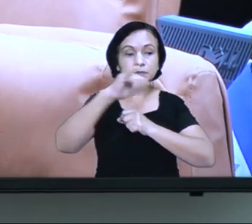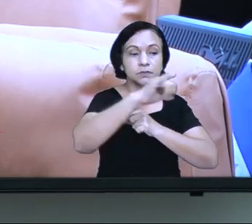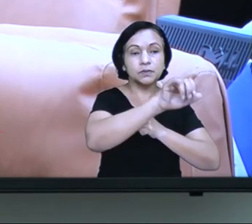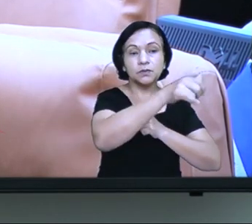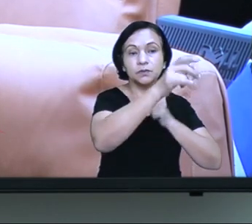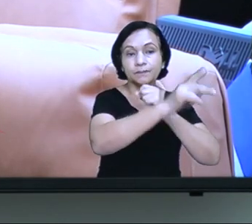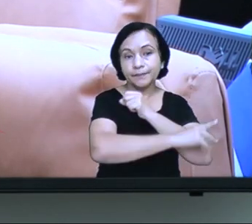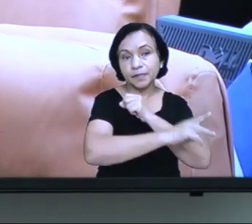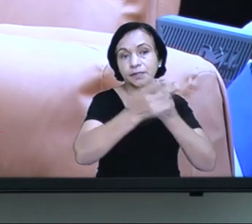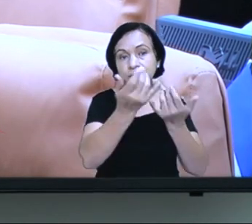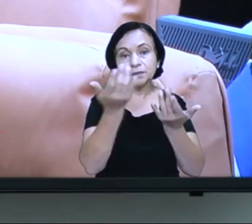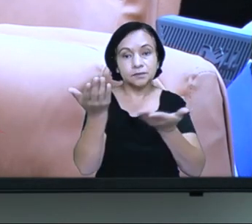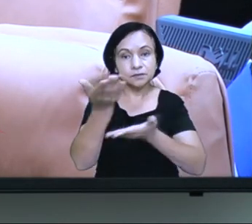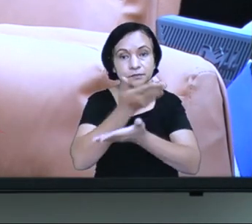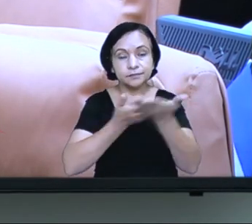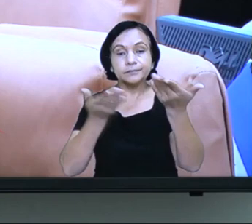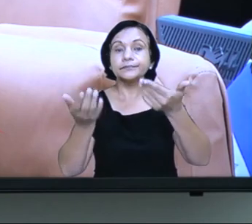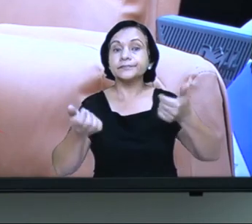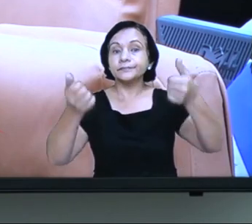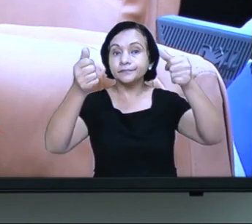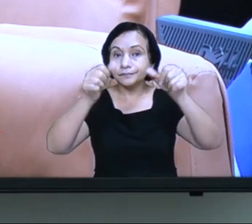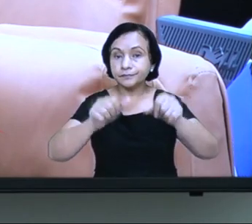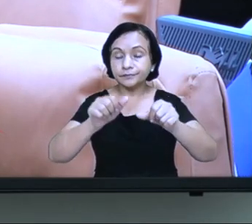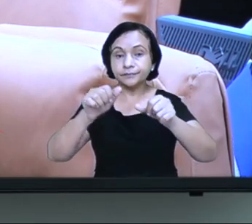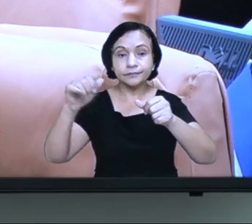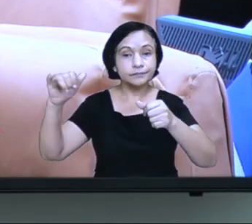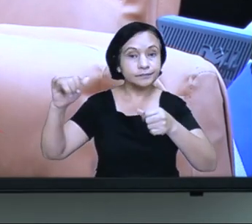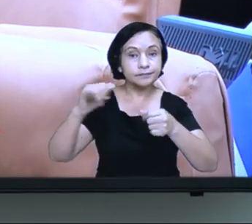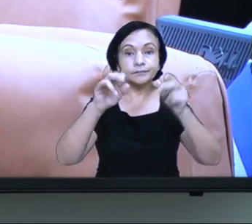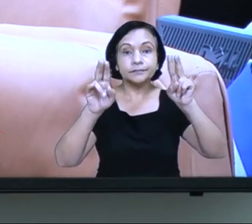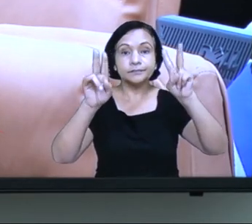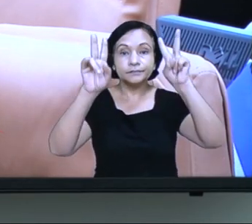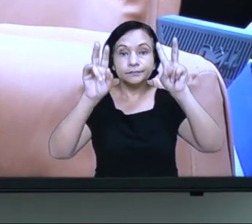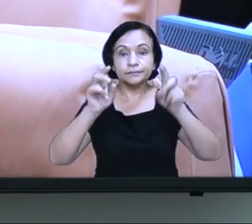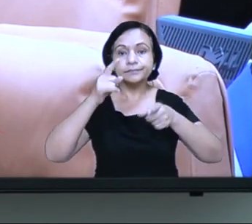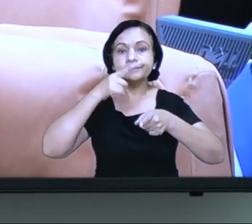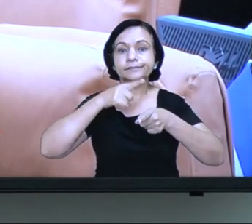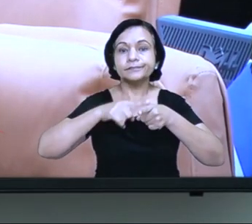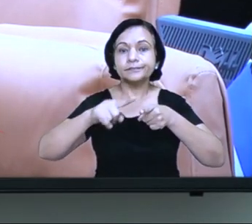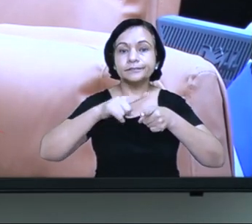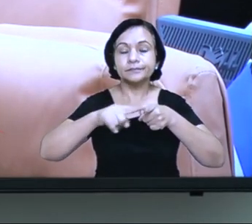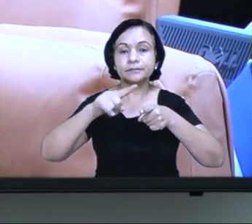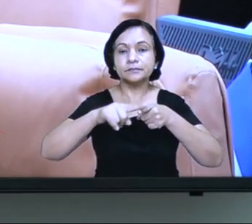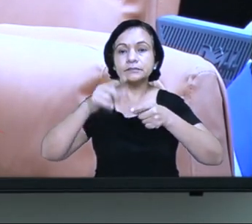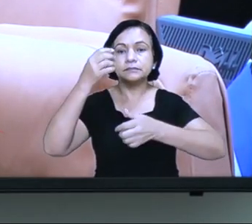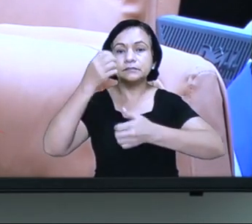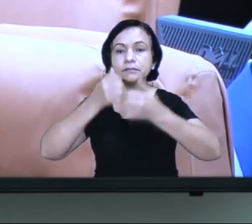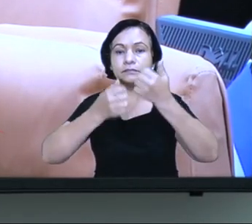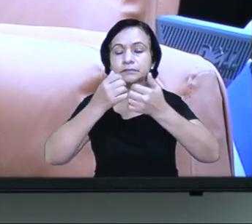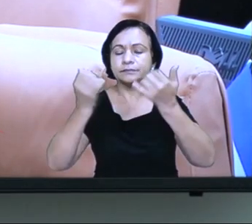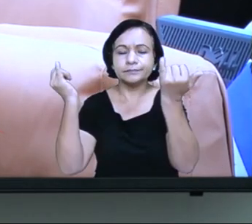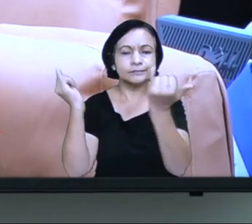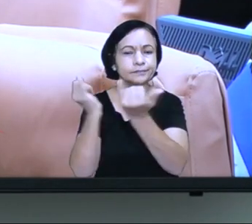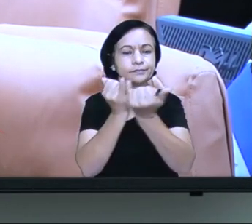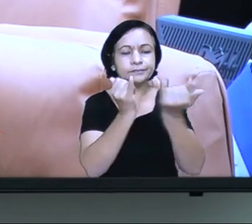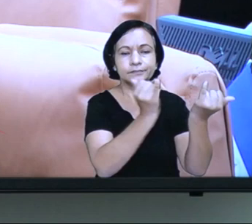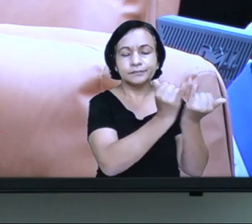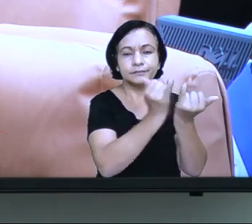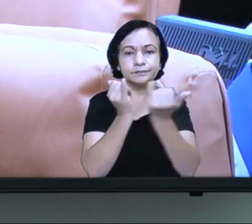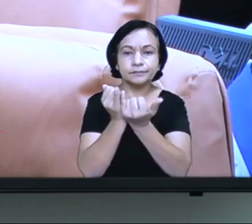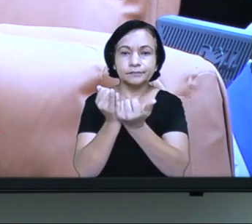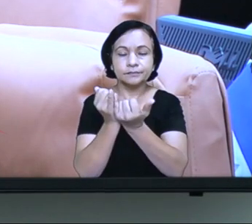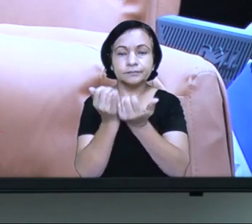de esta forma establecer un rango en materia de pago de indemnización uniforme.